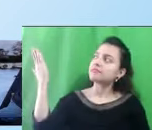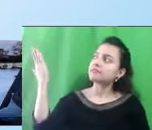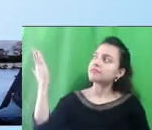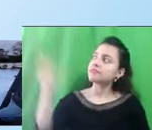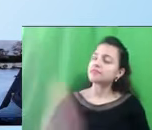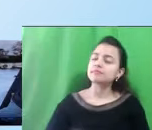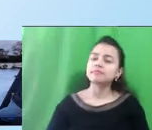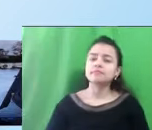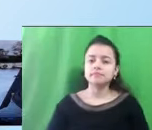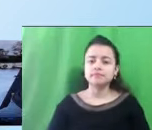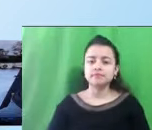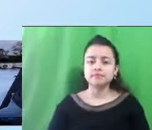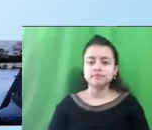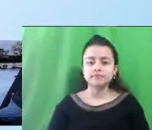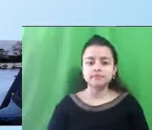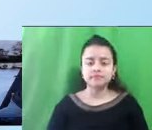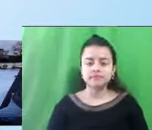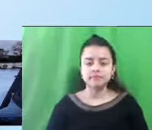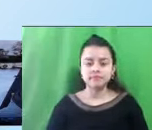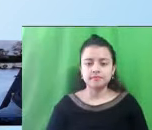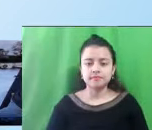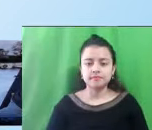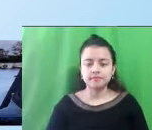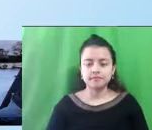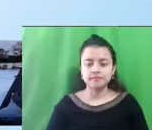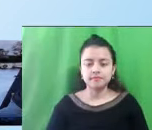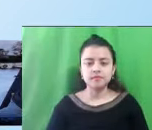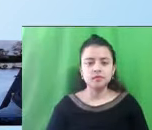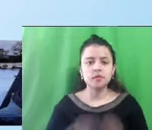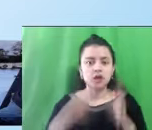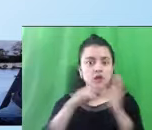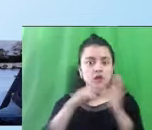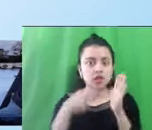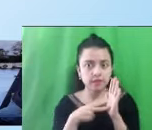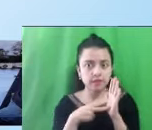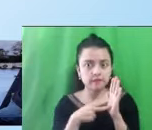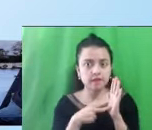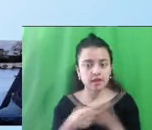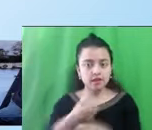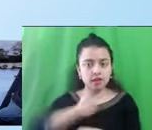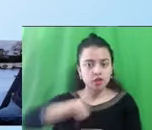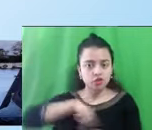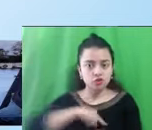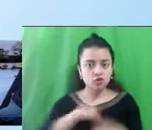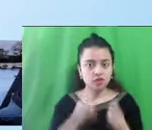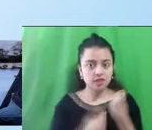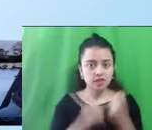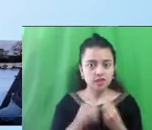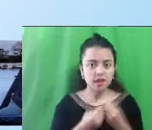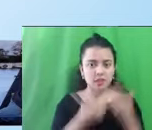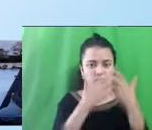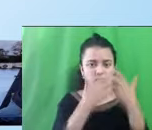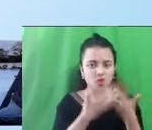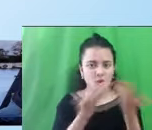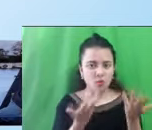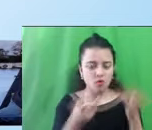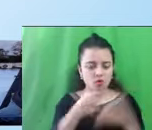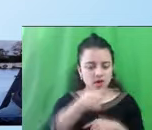82.3 obtuvimos en nuestra calificación. O sea, entran y analizan cada uno de los procesos que hacemos, los equipos que tenemos, la metodología,